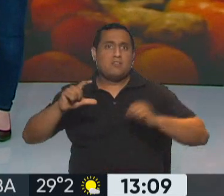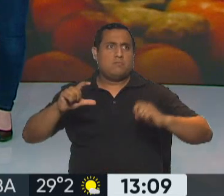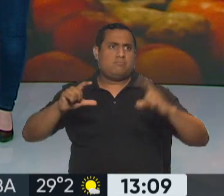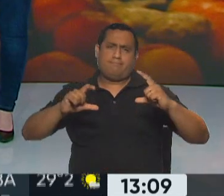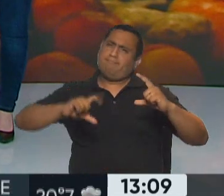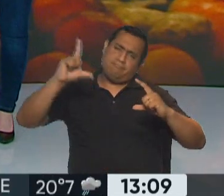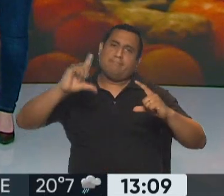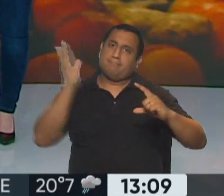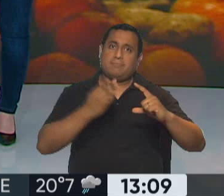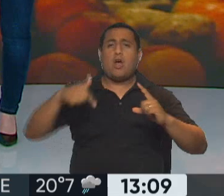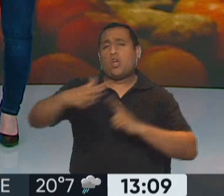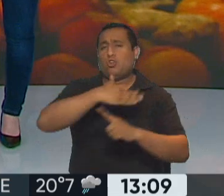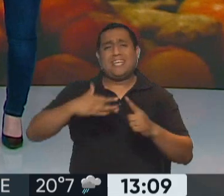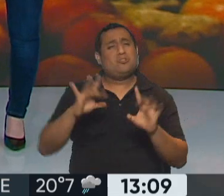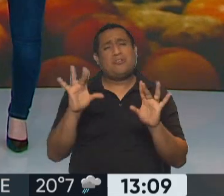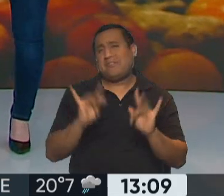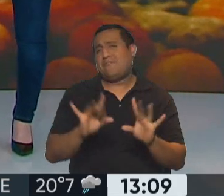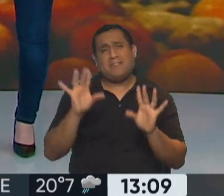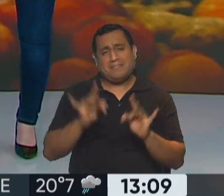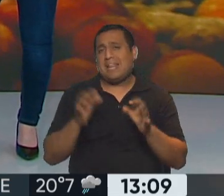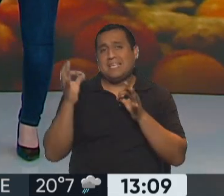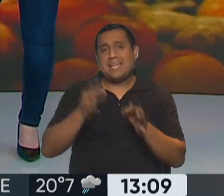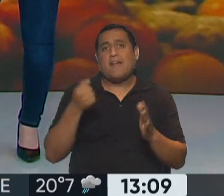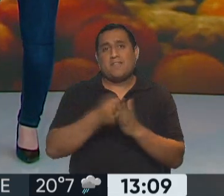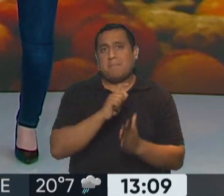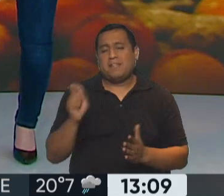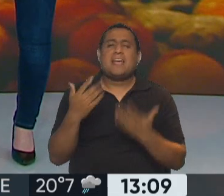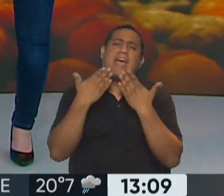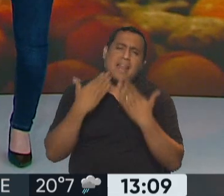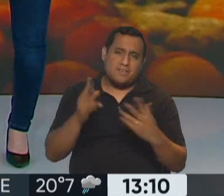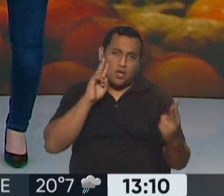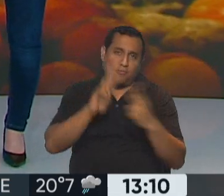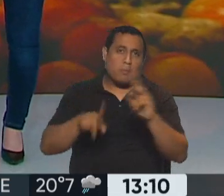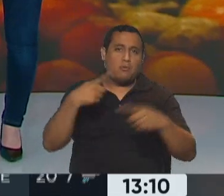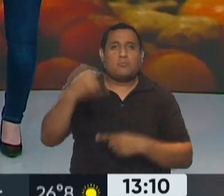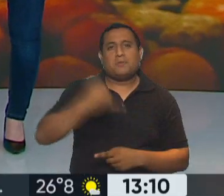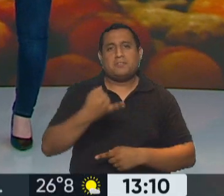nos está costando, a muchos les está costando llegar a fin de mes. Muchas gracias y nos vemos el próximo jueves.